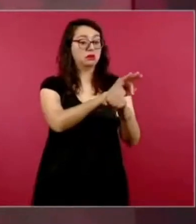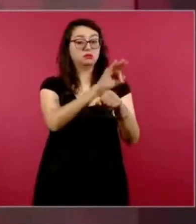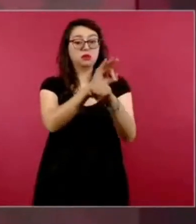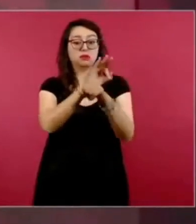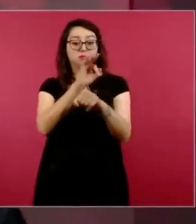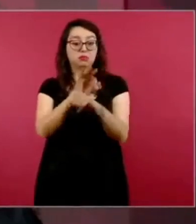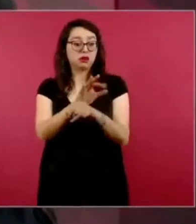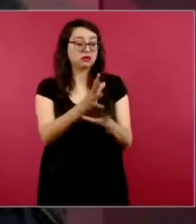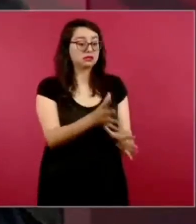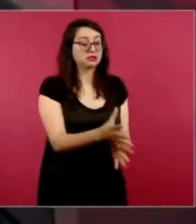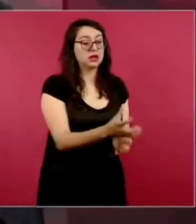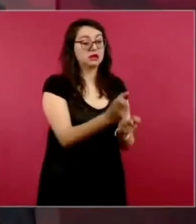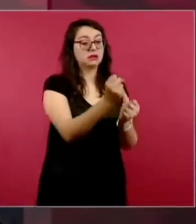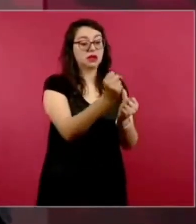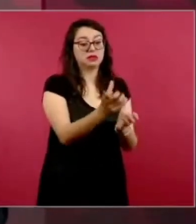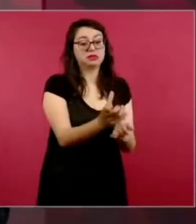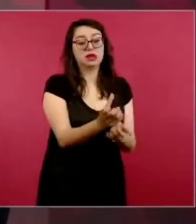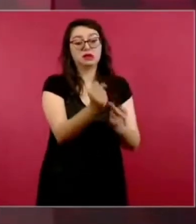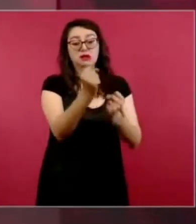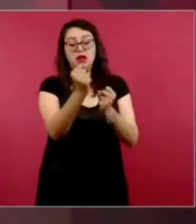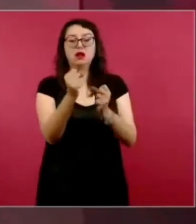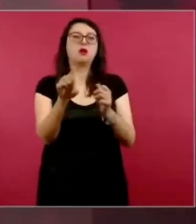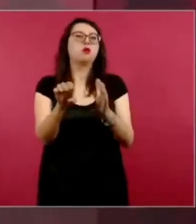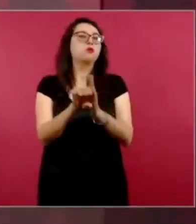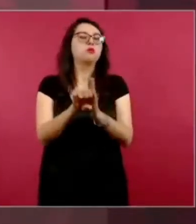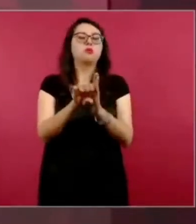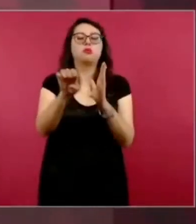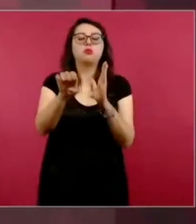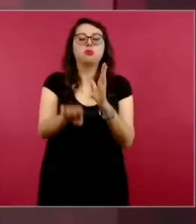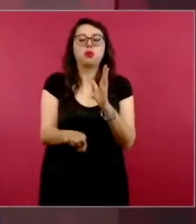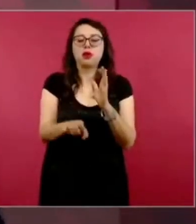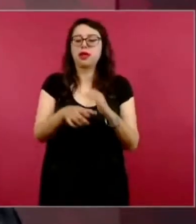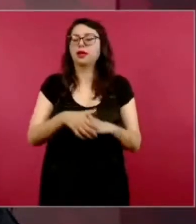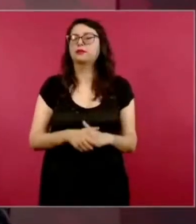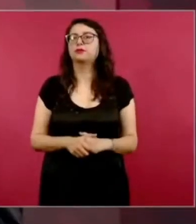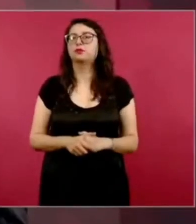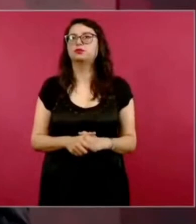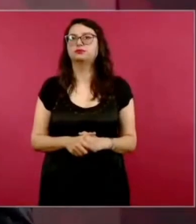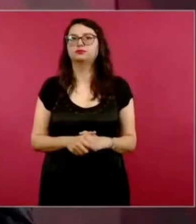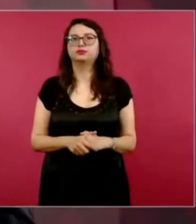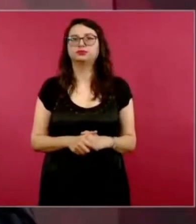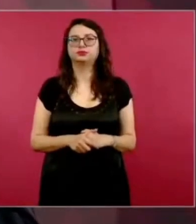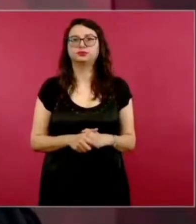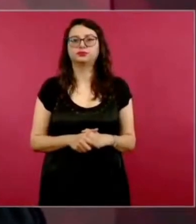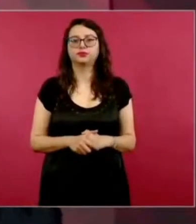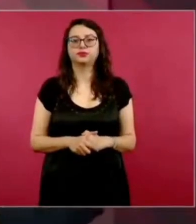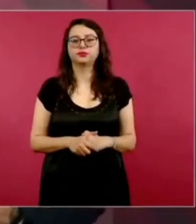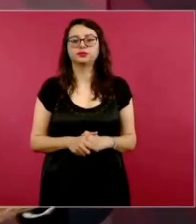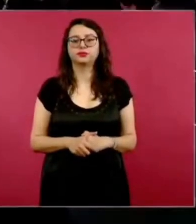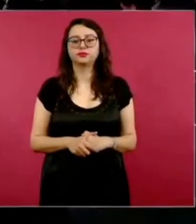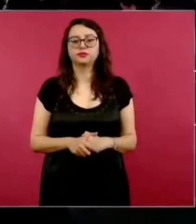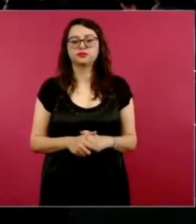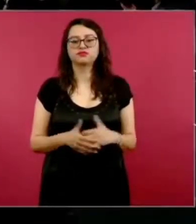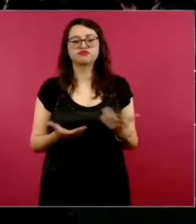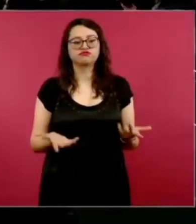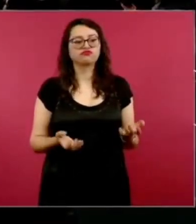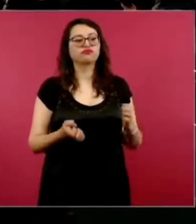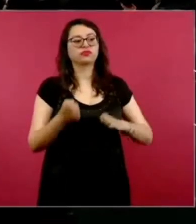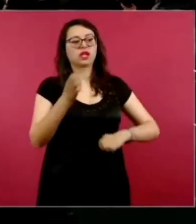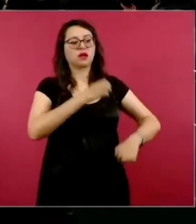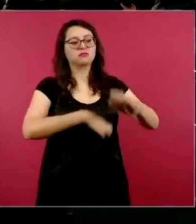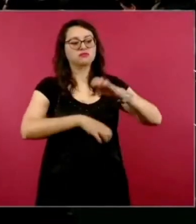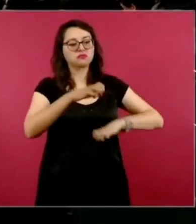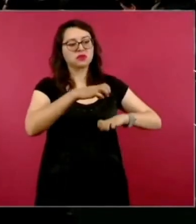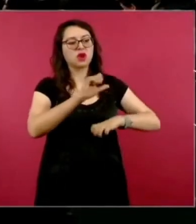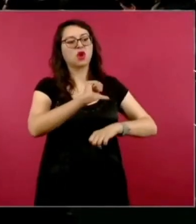Por ejemplo, entregaban concesiones, subvenciones a todas las empresas extranjeras para